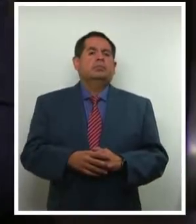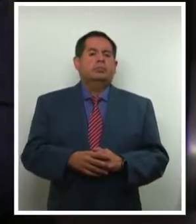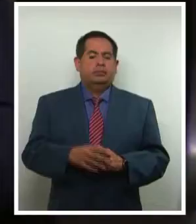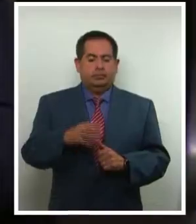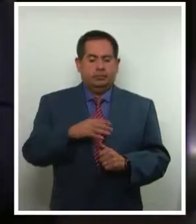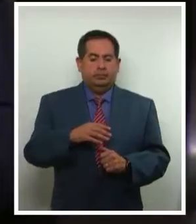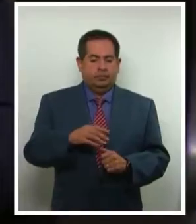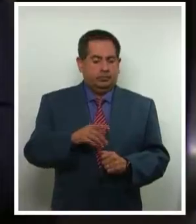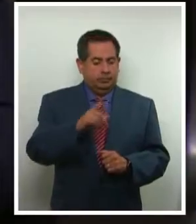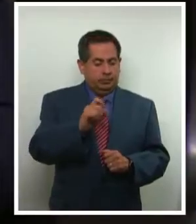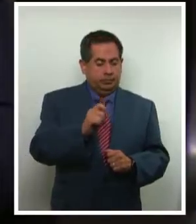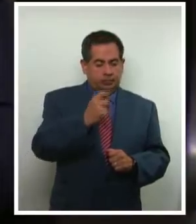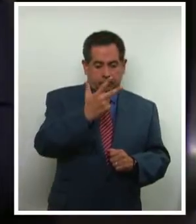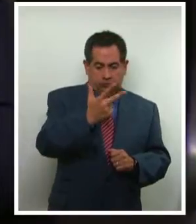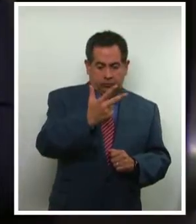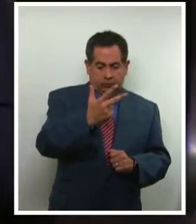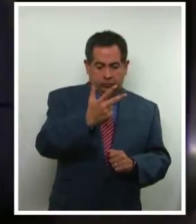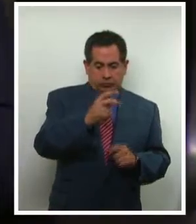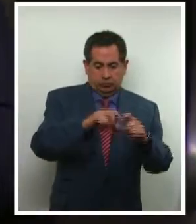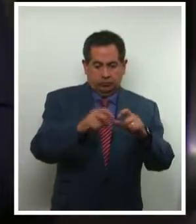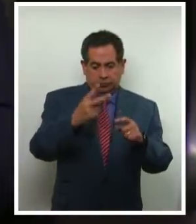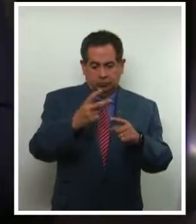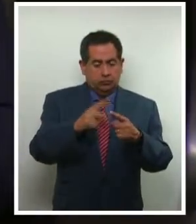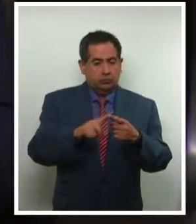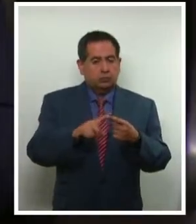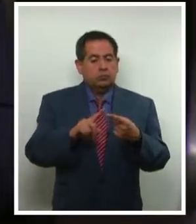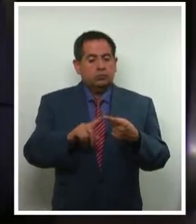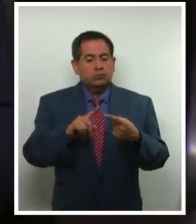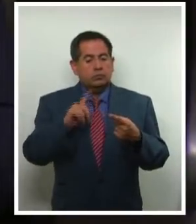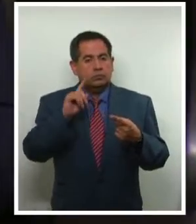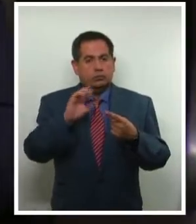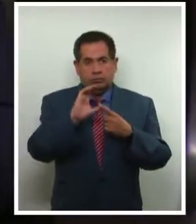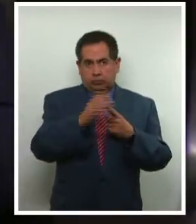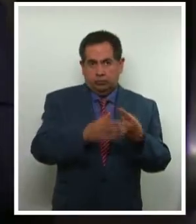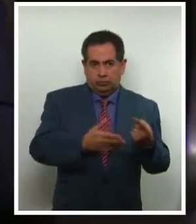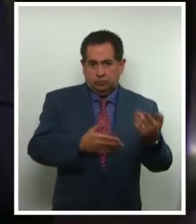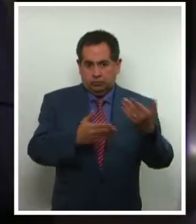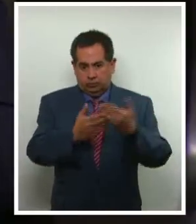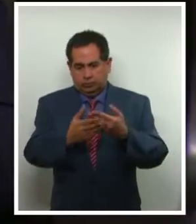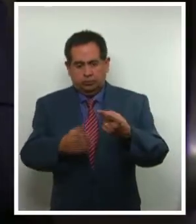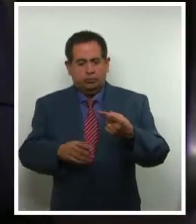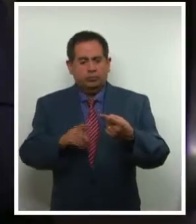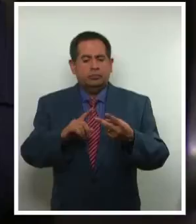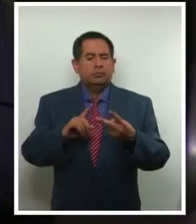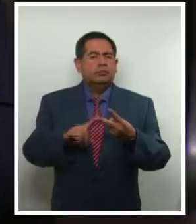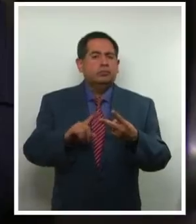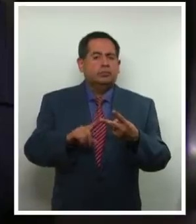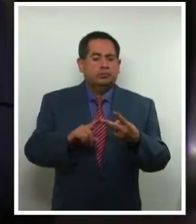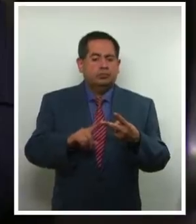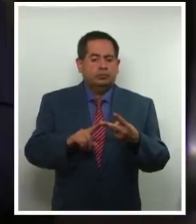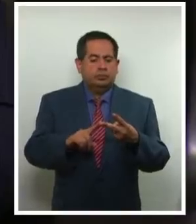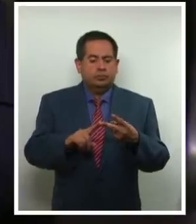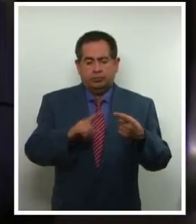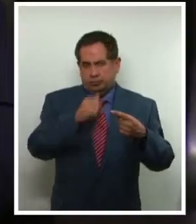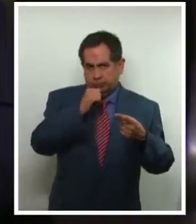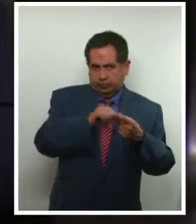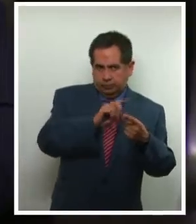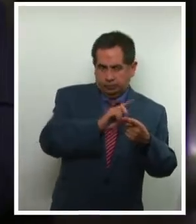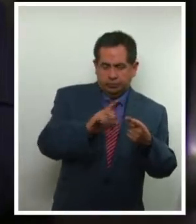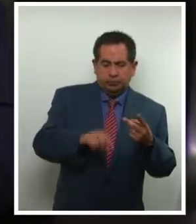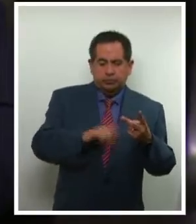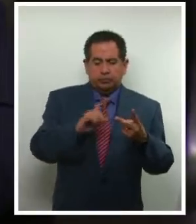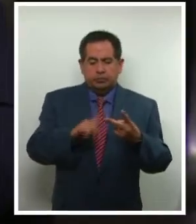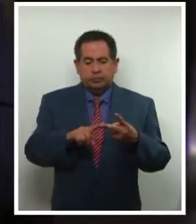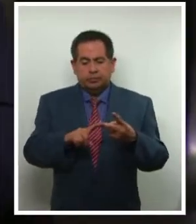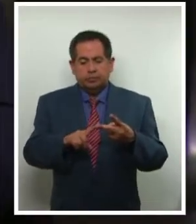el 8º transitorio, párrafo 2º, que presenta la comisión. La de la Comisión de Carta de Derechos,